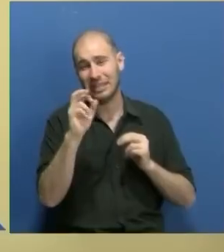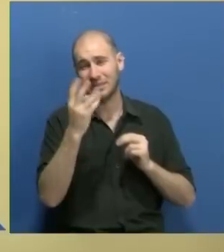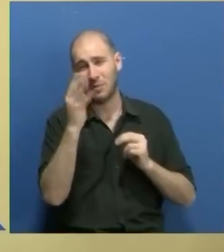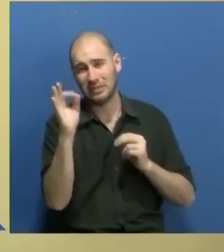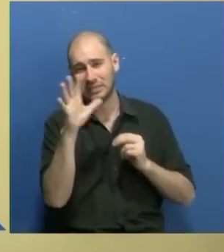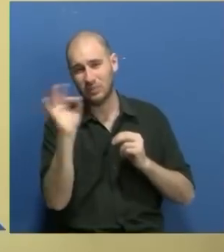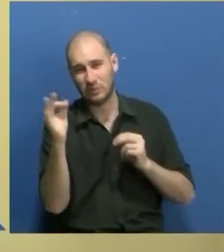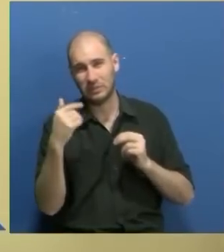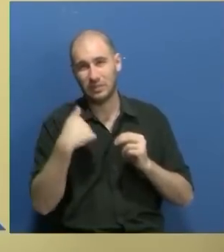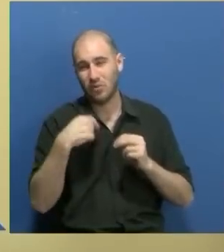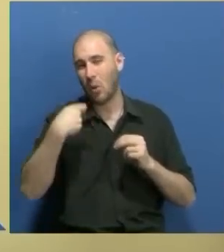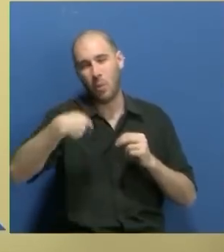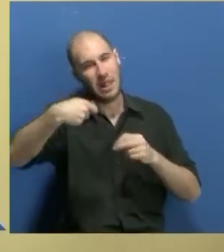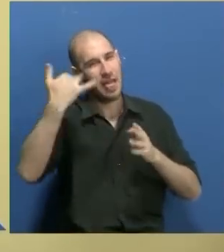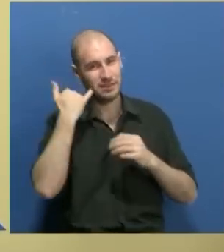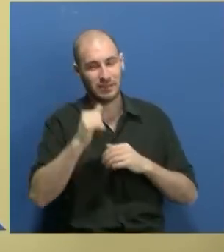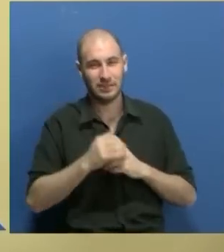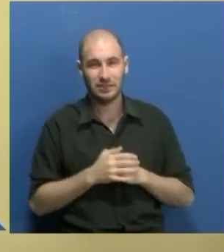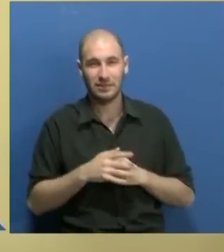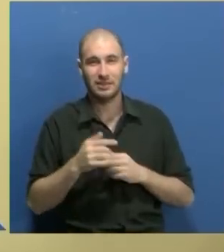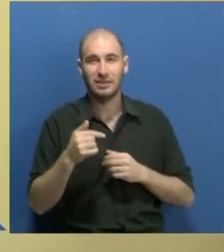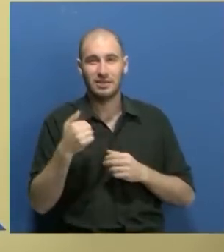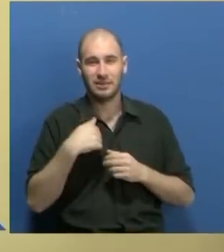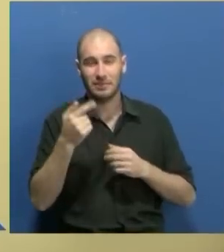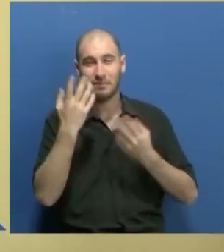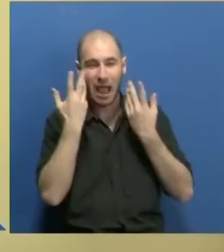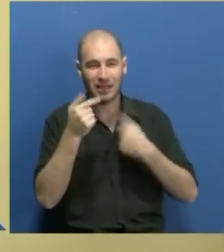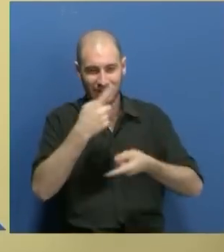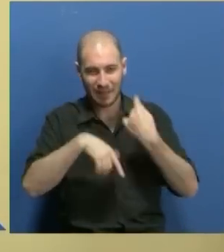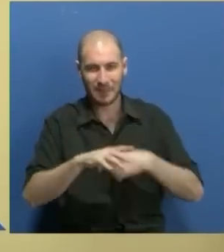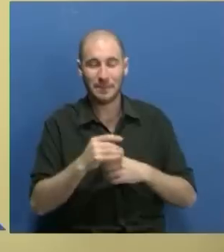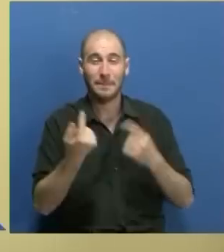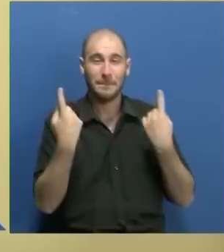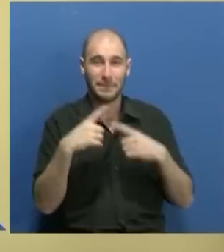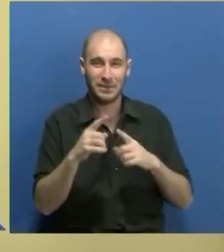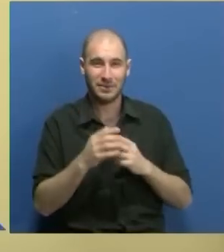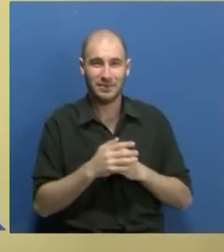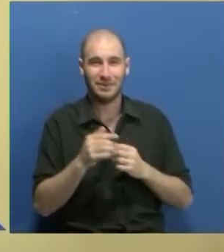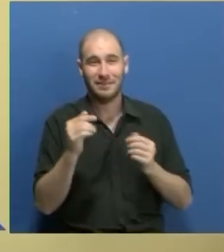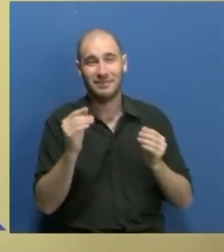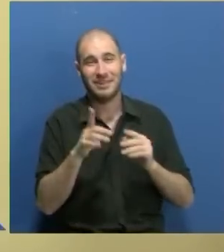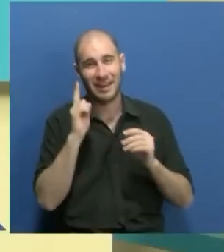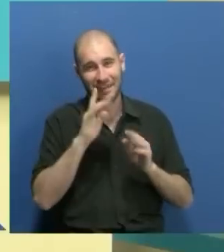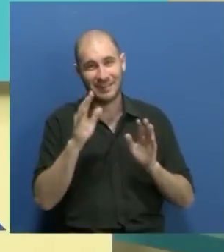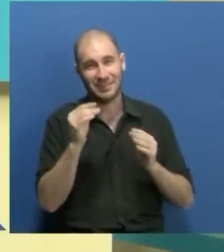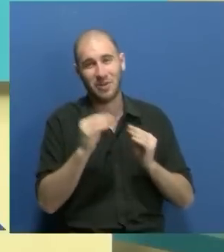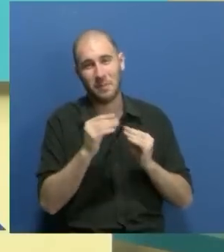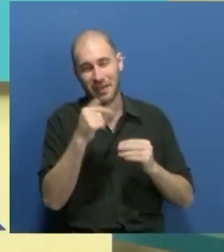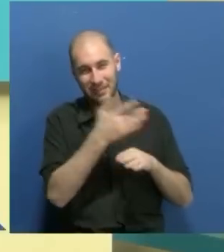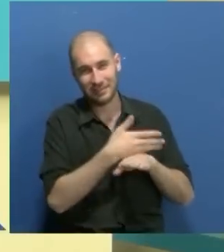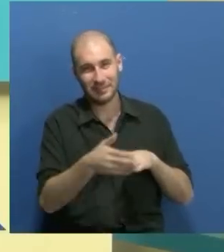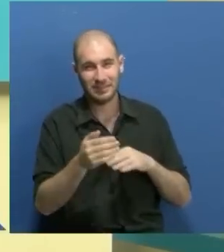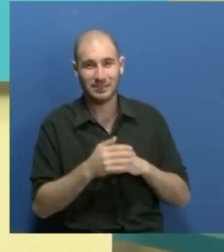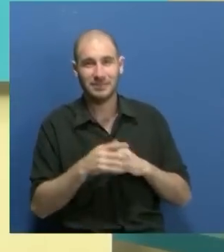yo, porque voy a estar jubilado transformándome en arqueología, pero bueno, gente más joven como Alejandra y los jóvenes que están estudiando con